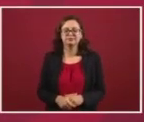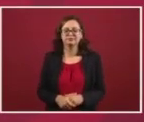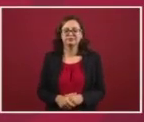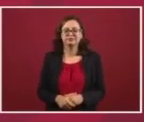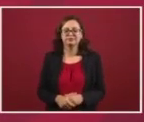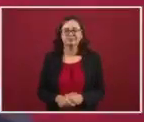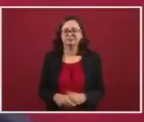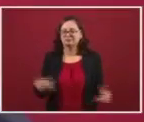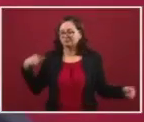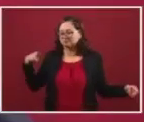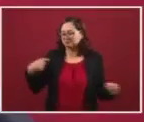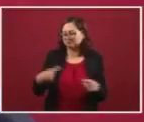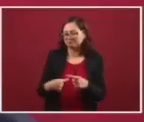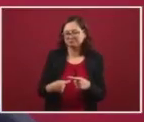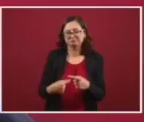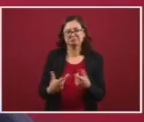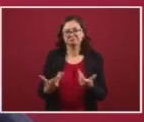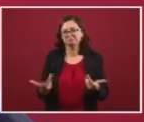los últimos